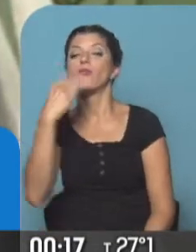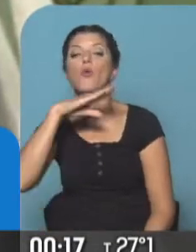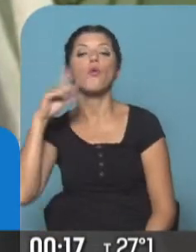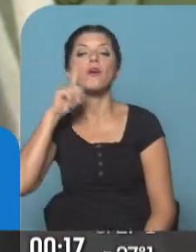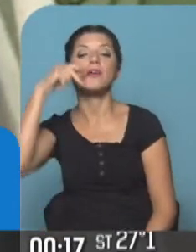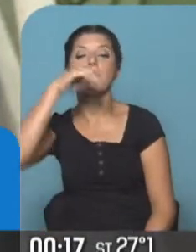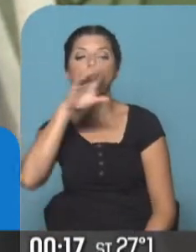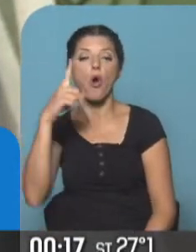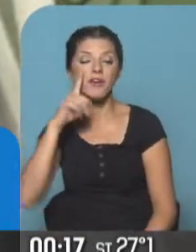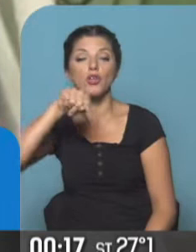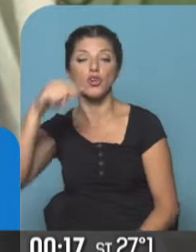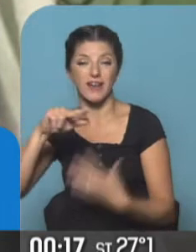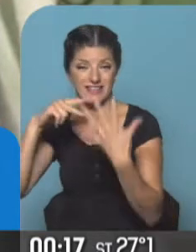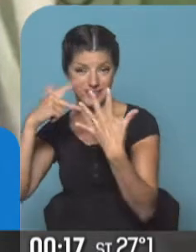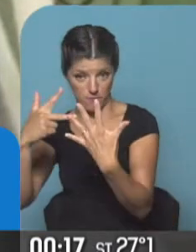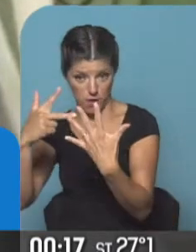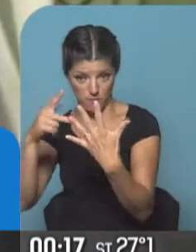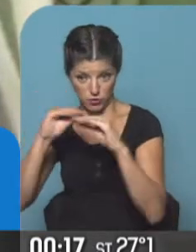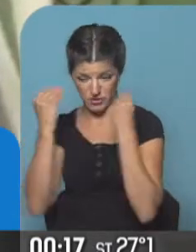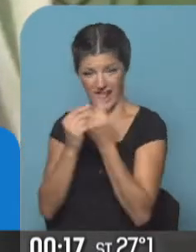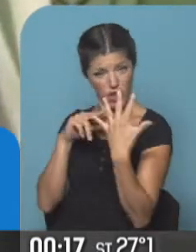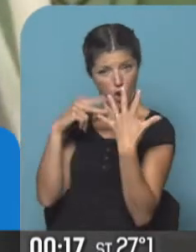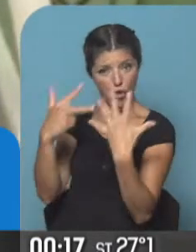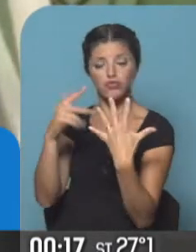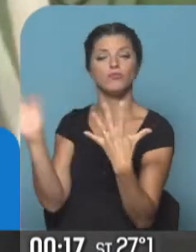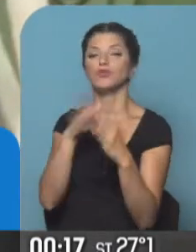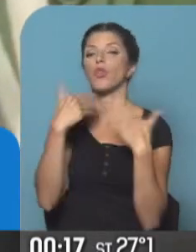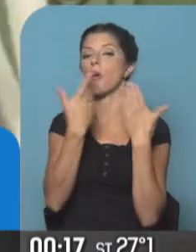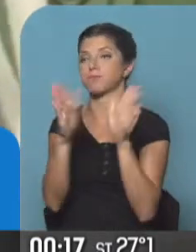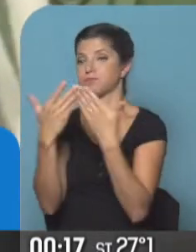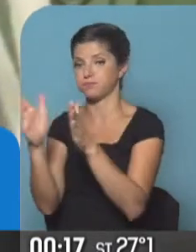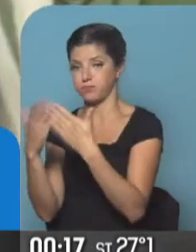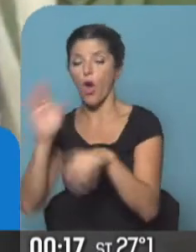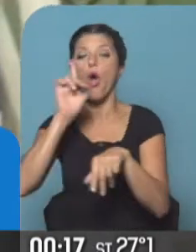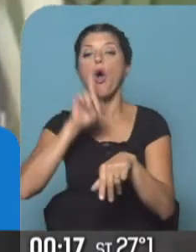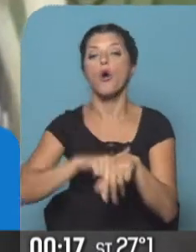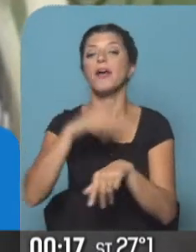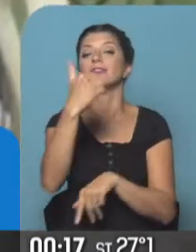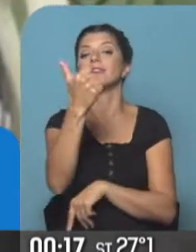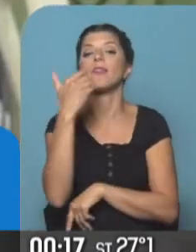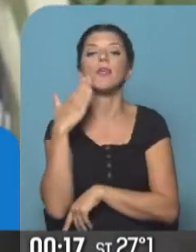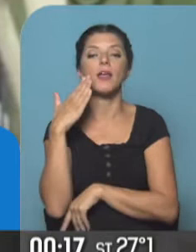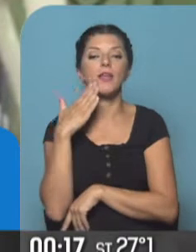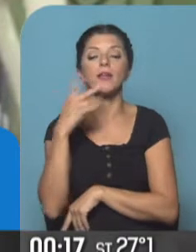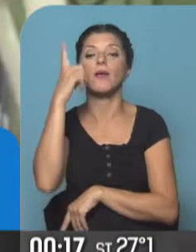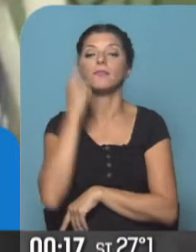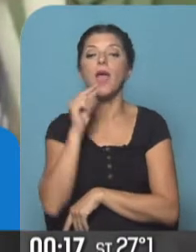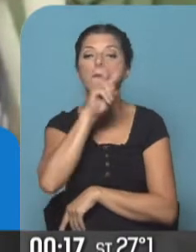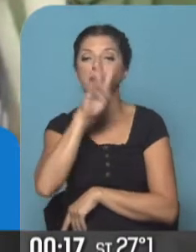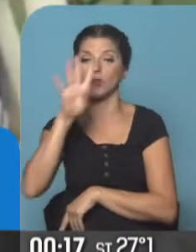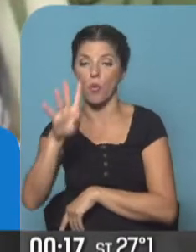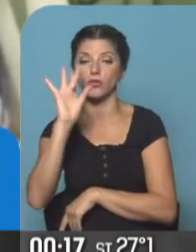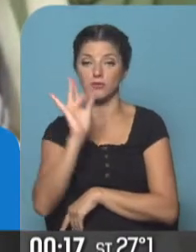a otras 7 personas que se encuentran en similar condición a las 18 horas del 24 de diciembre